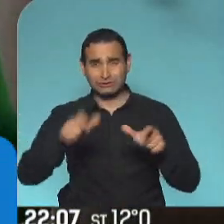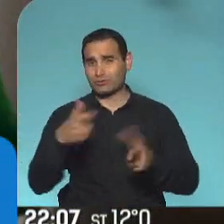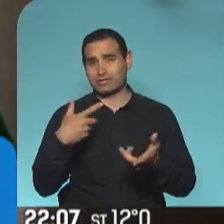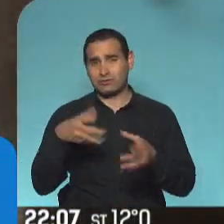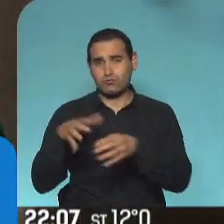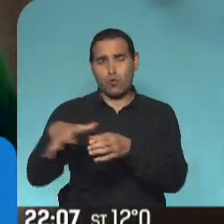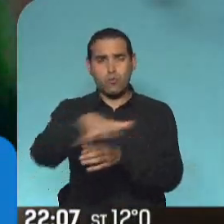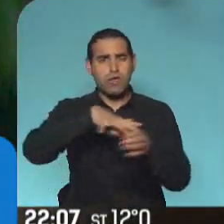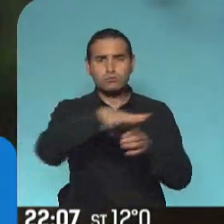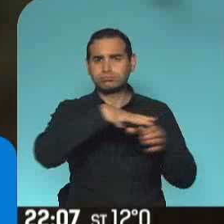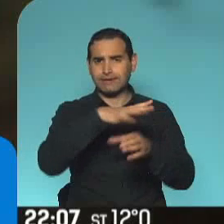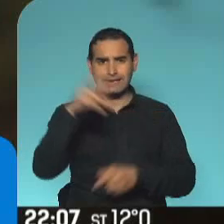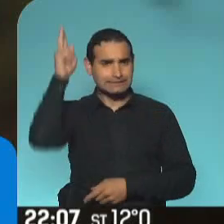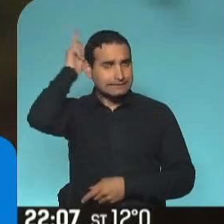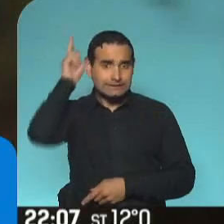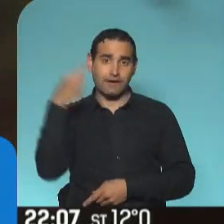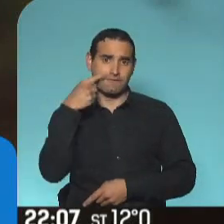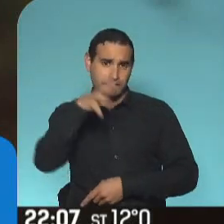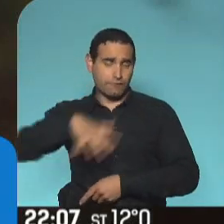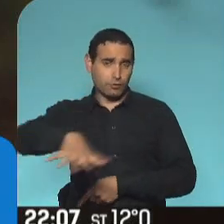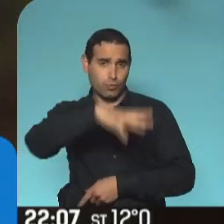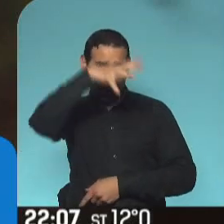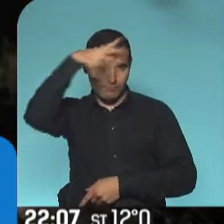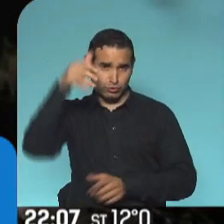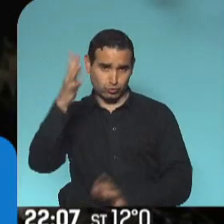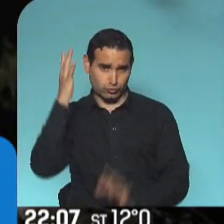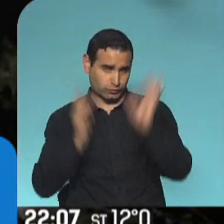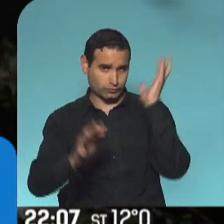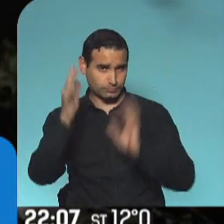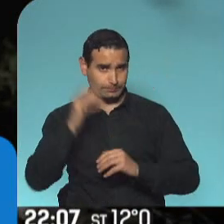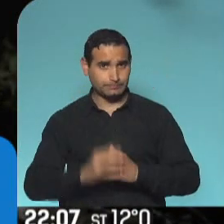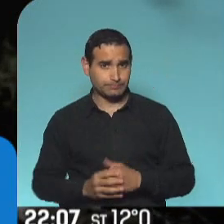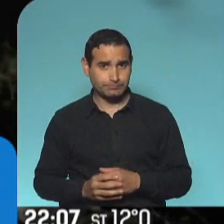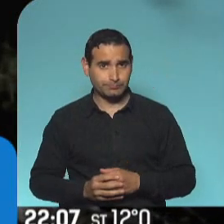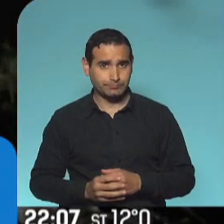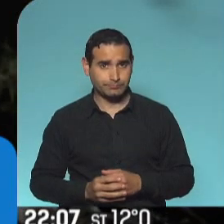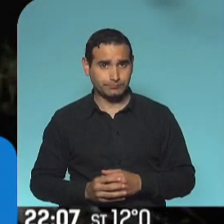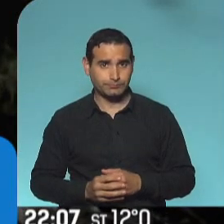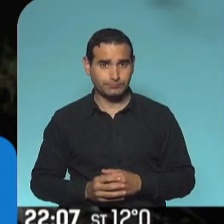de comunidades indígenas que viven en la selva amazónica.